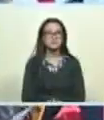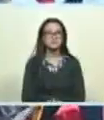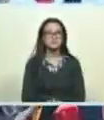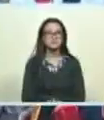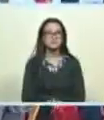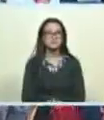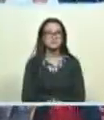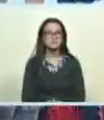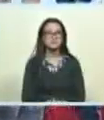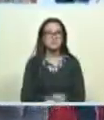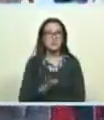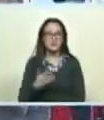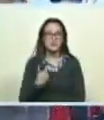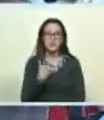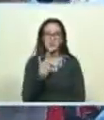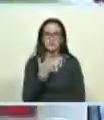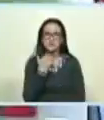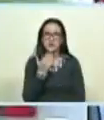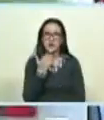Yo quiero decirles lo siguiente.